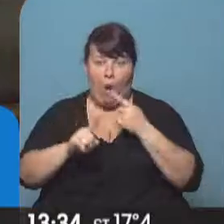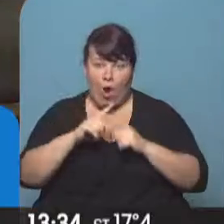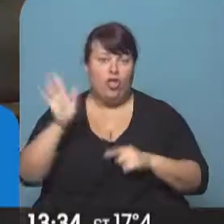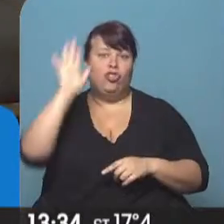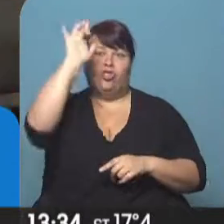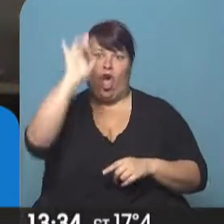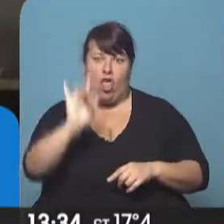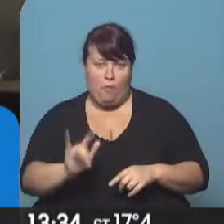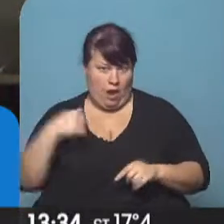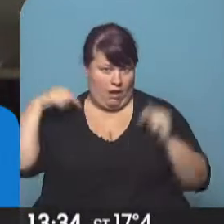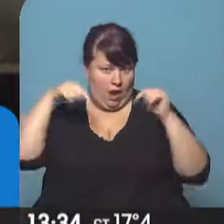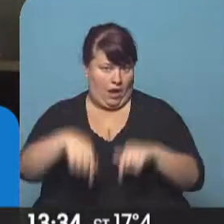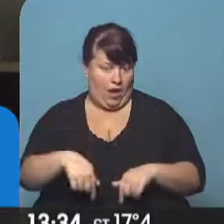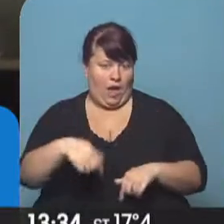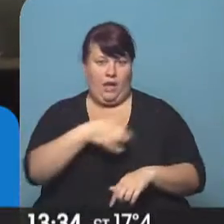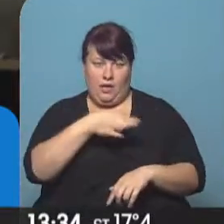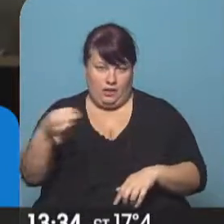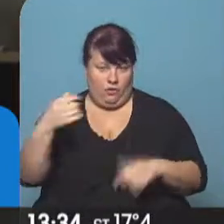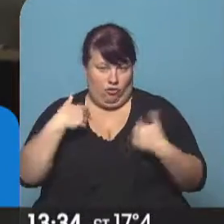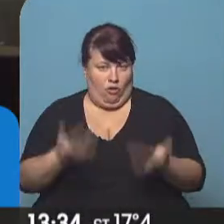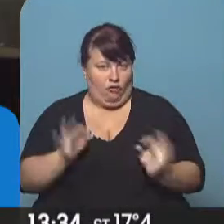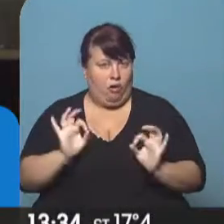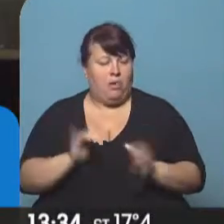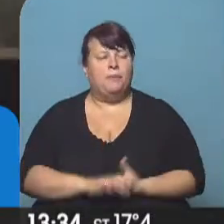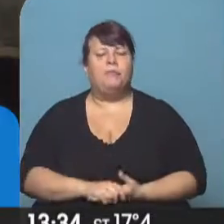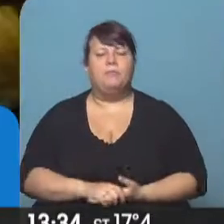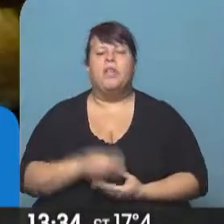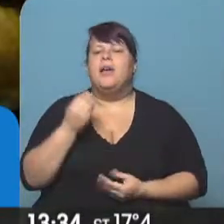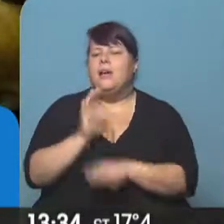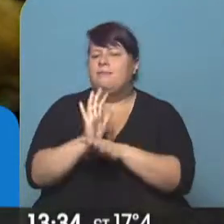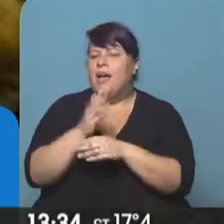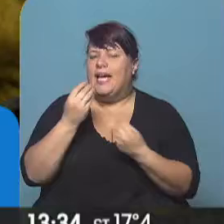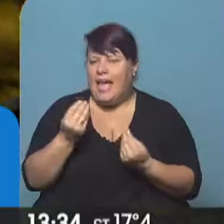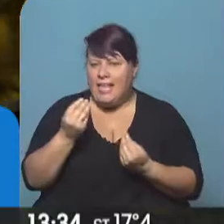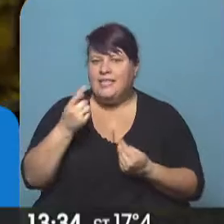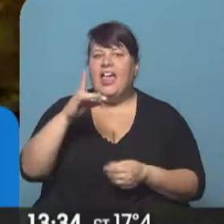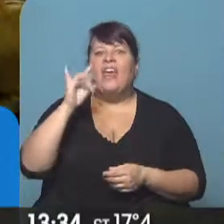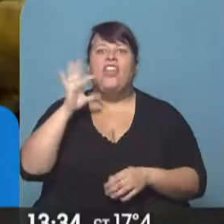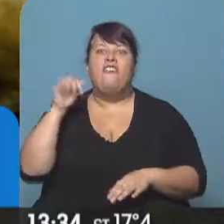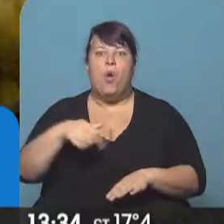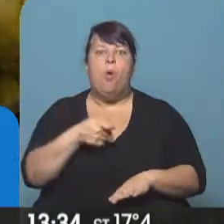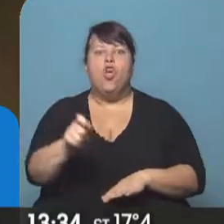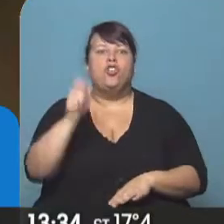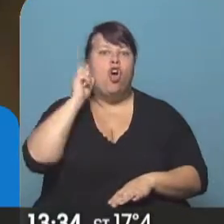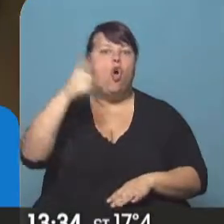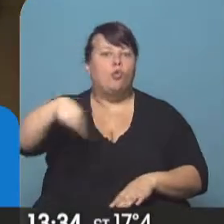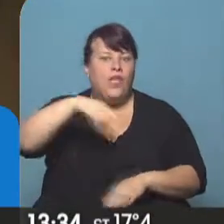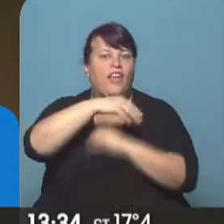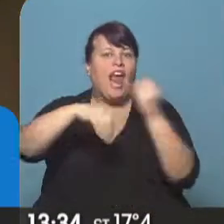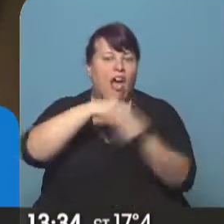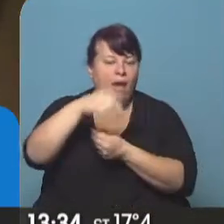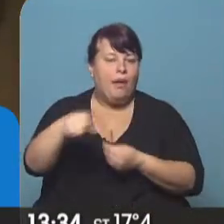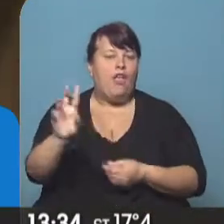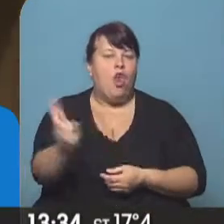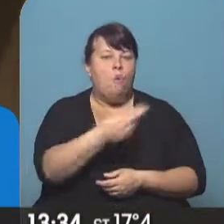los miércoles estaremos acá, así que sí, bien conformes. ¿Qué significa, María Luján, la llegada de Devido en este juicio oral para ustedes, los familiares